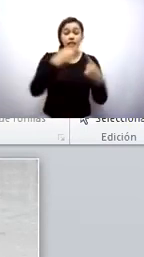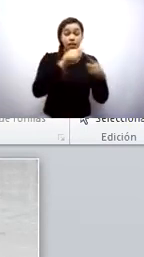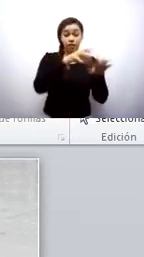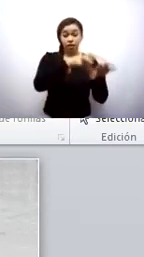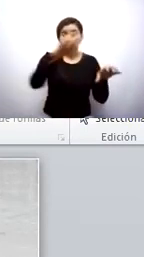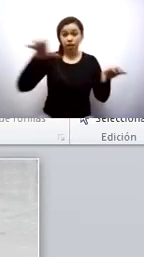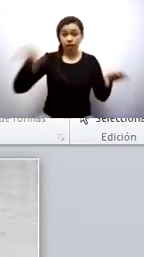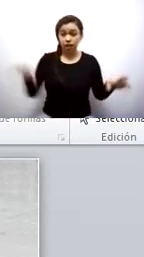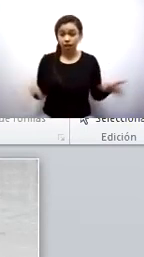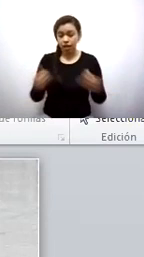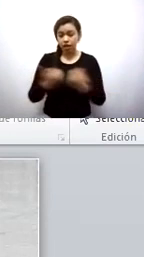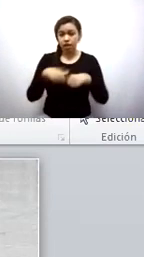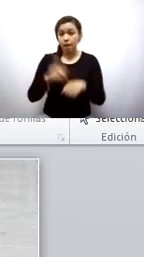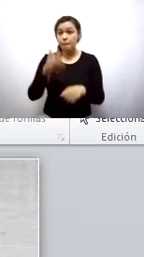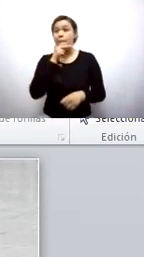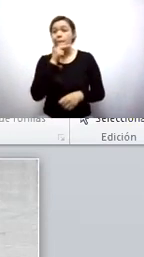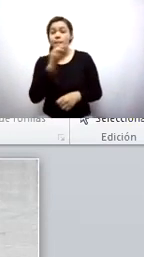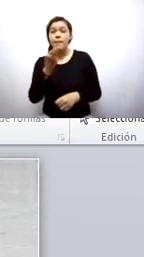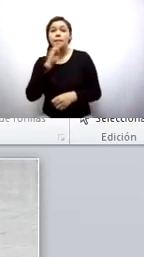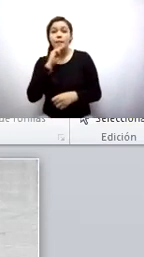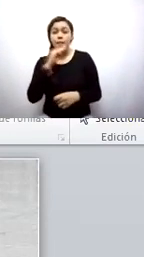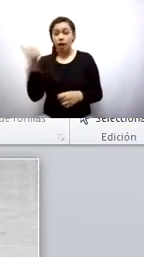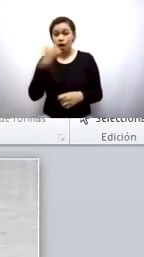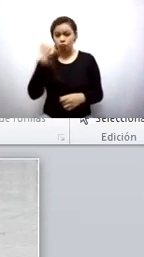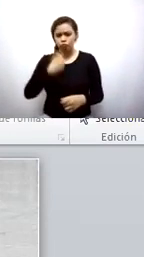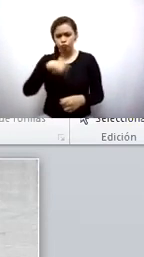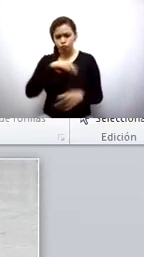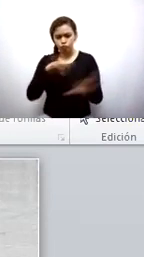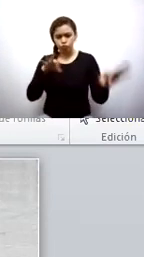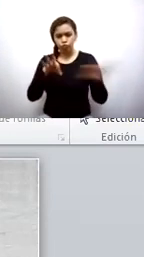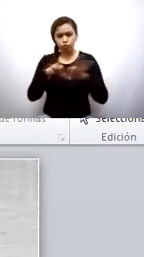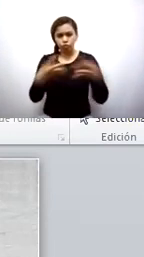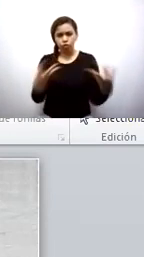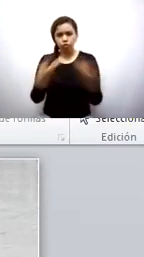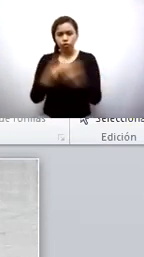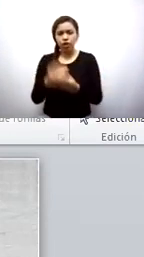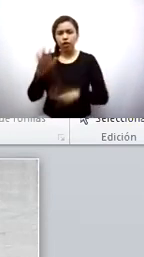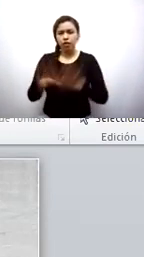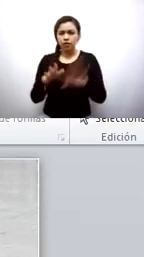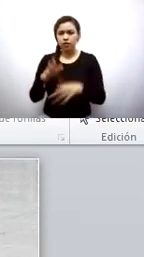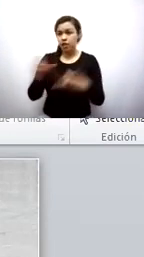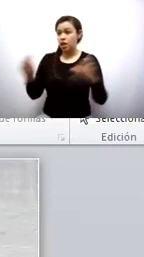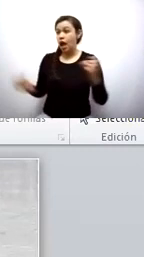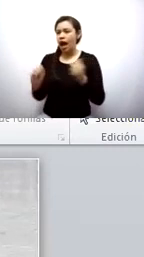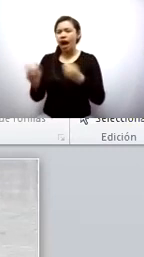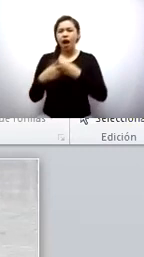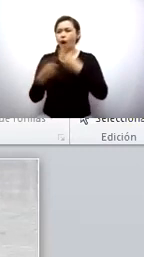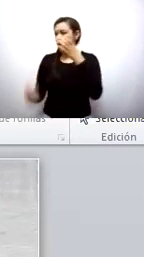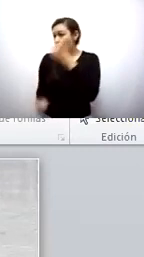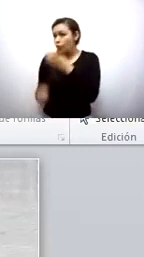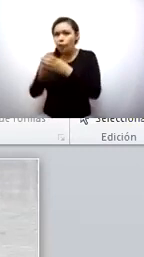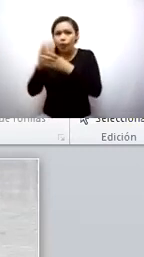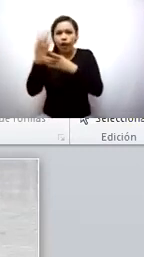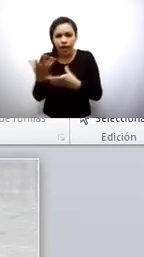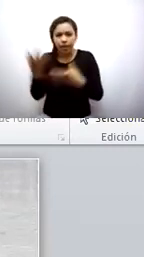mismos papás y alumnos con los cuales trabajamos, de pronto creen que es un terreno totalmente novedoso, que es un terreno que